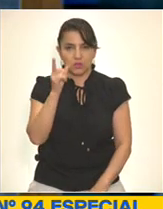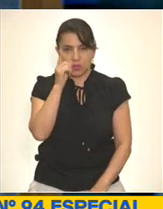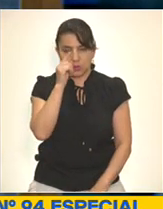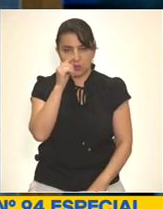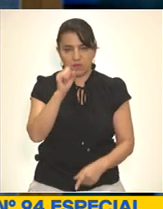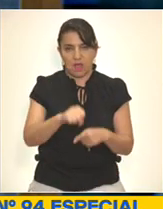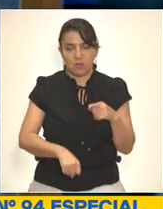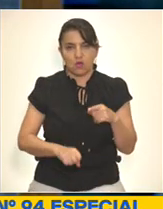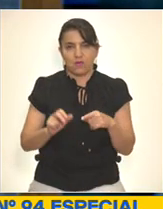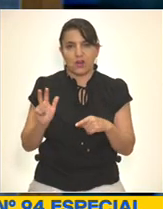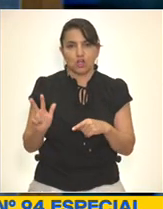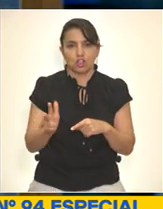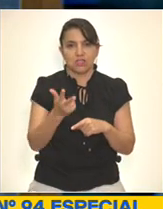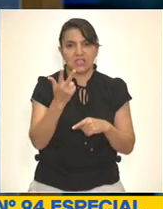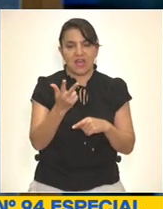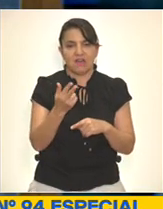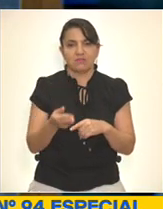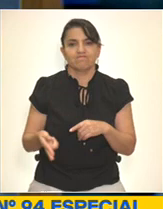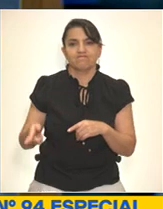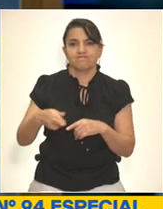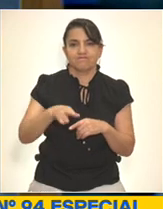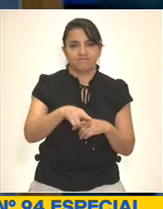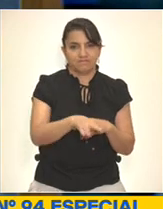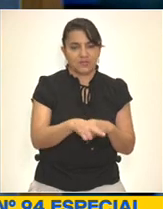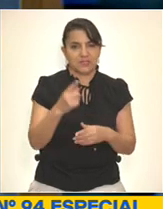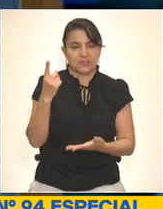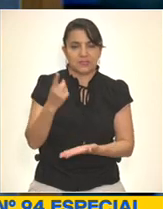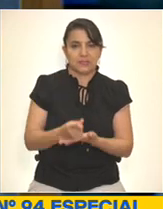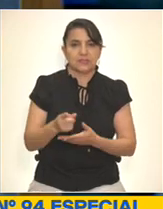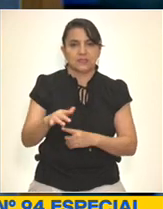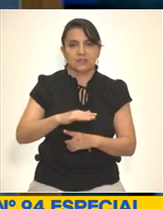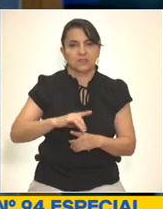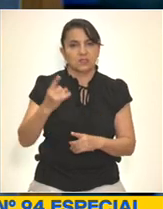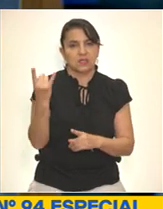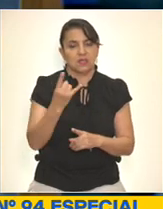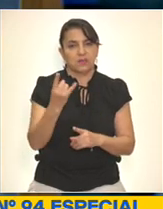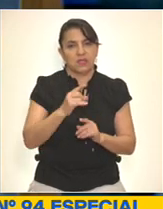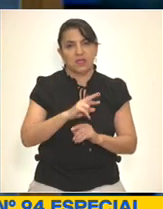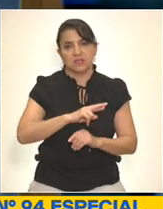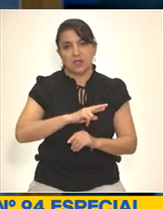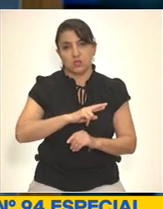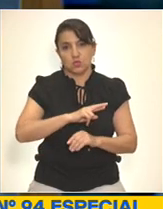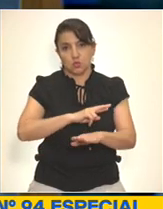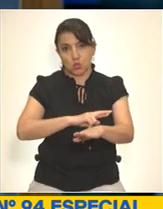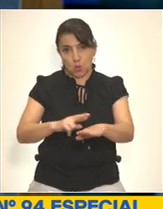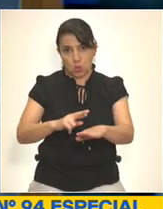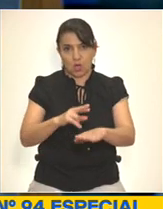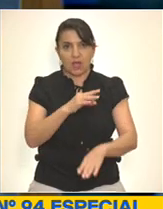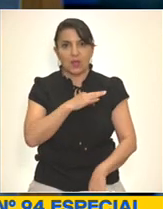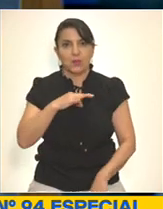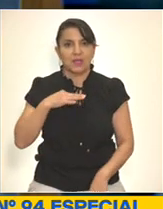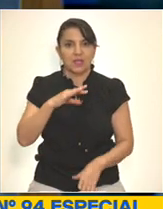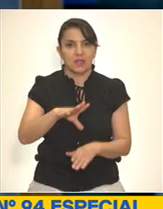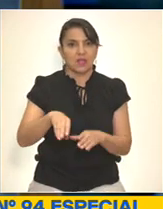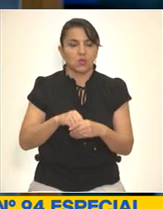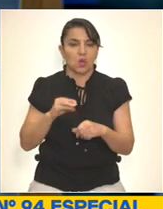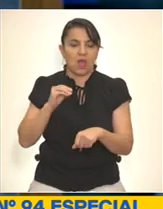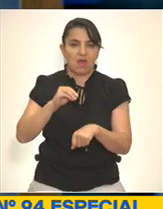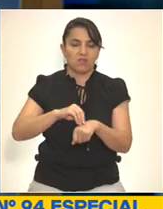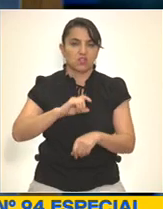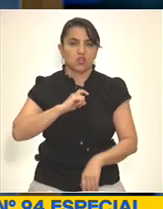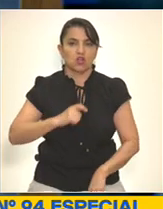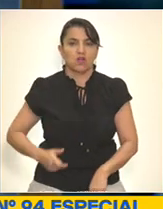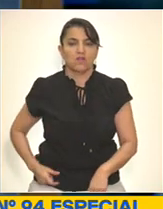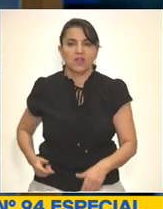la octava renovación del estado de excepción en la macrozona sur, la ministra del Interior anunció que el gobierno